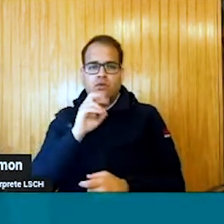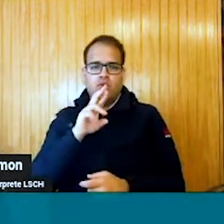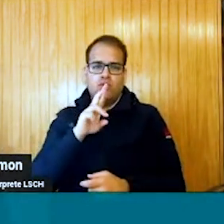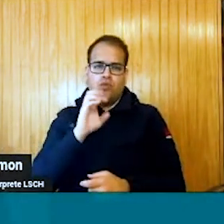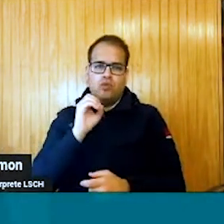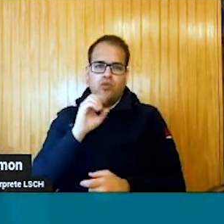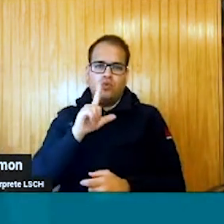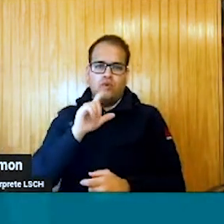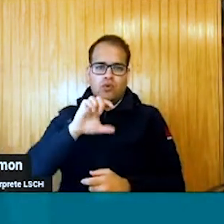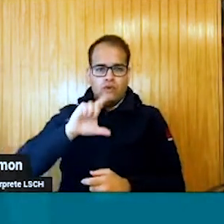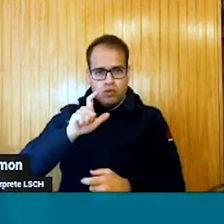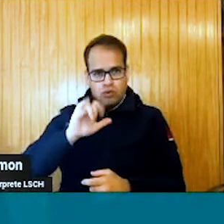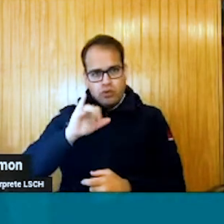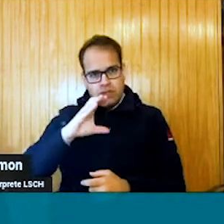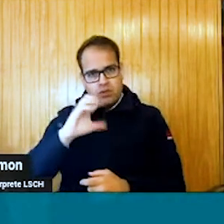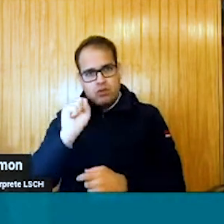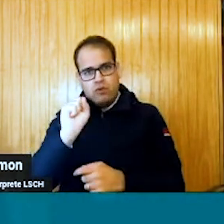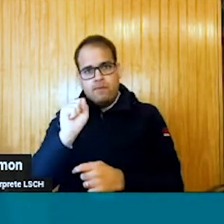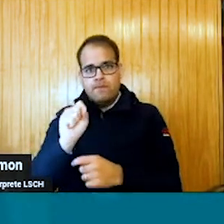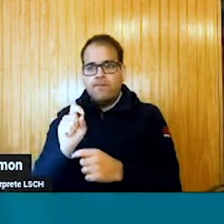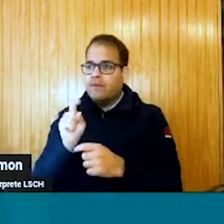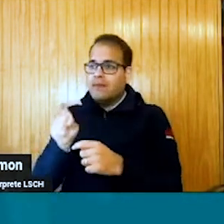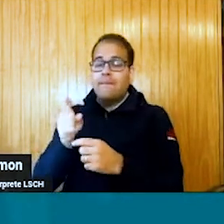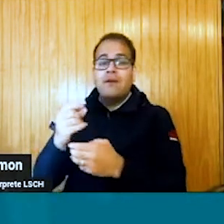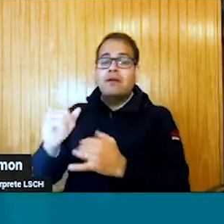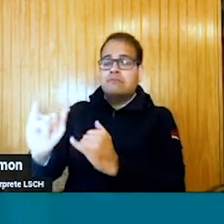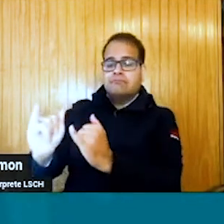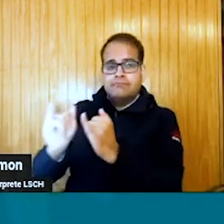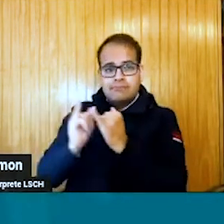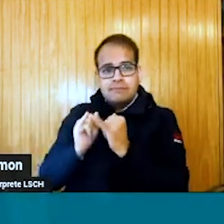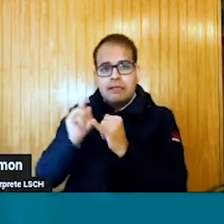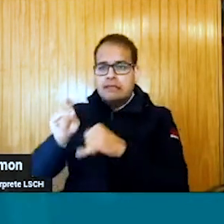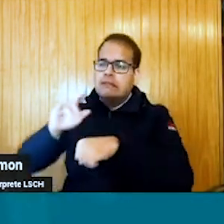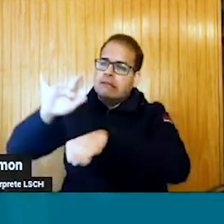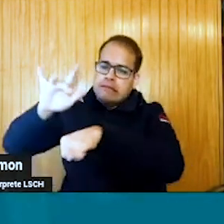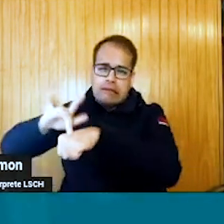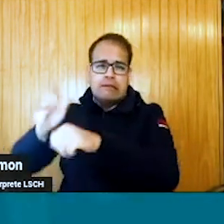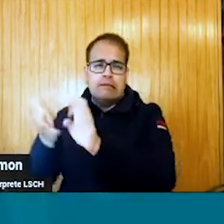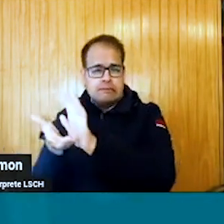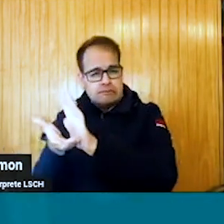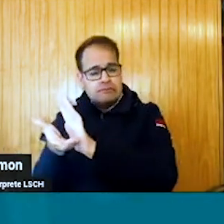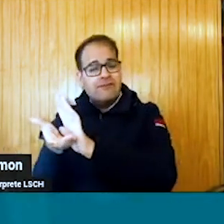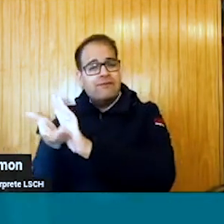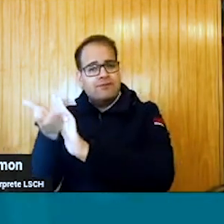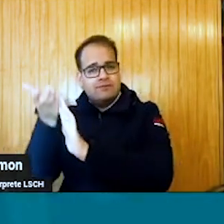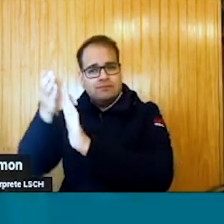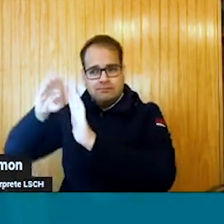parecer. Pero este nos entrega las temperaturas